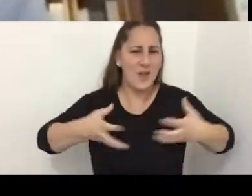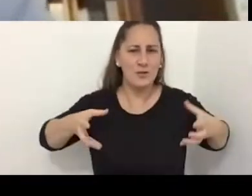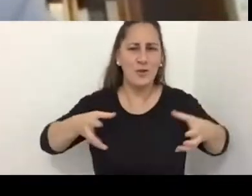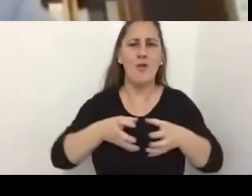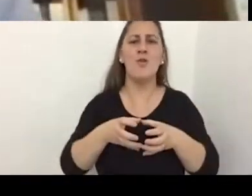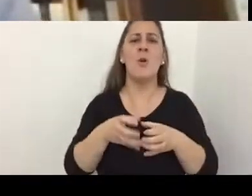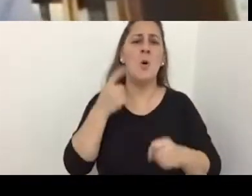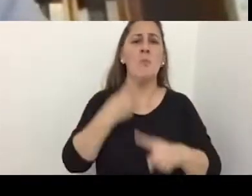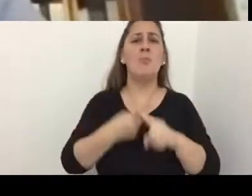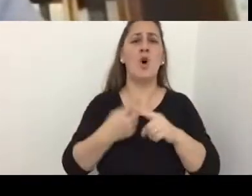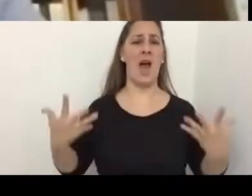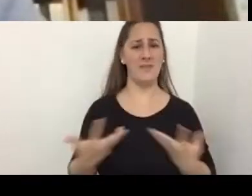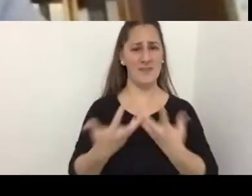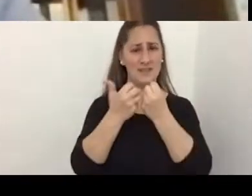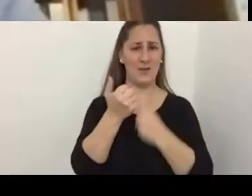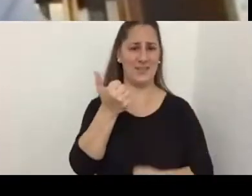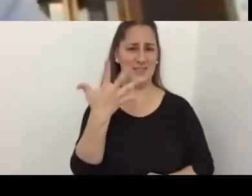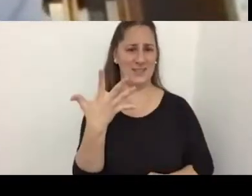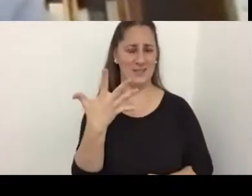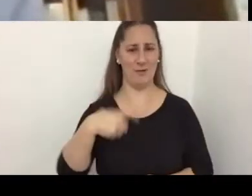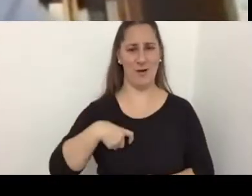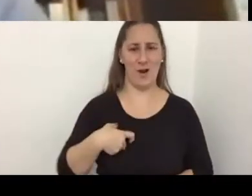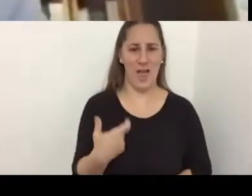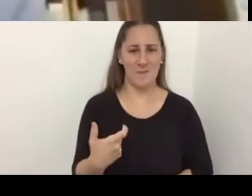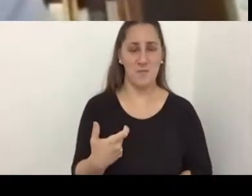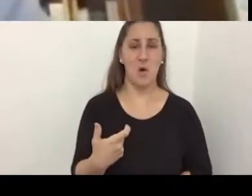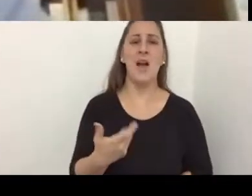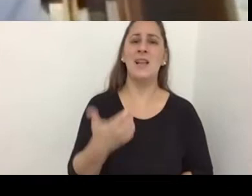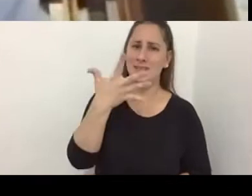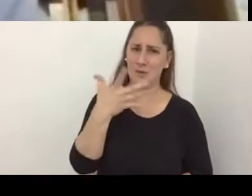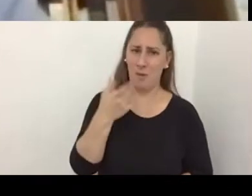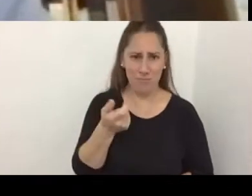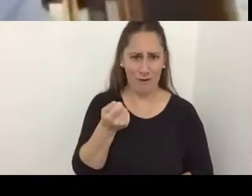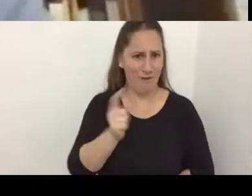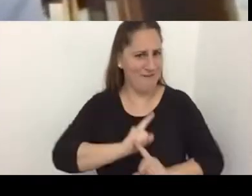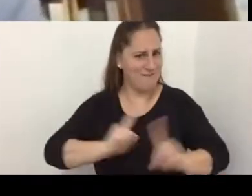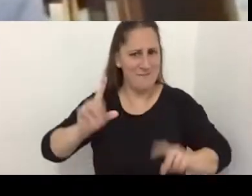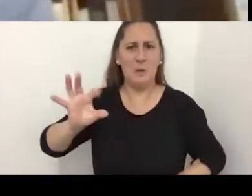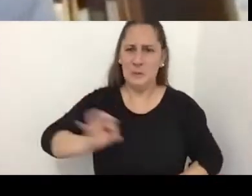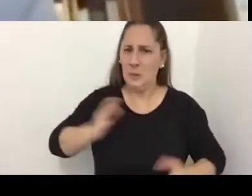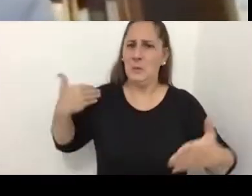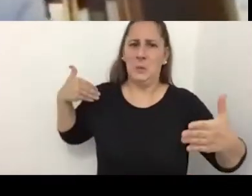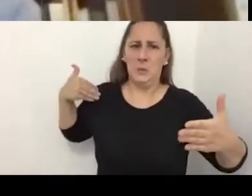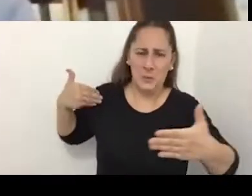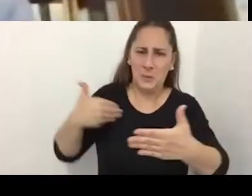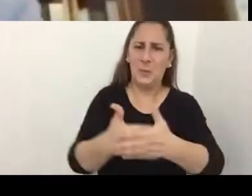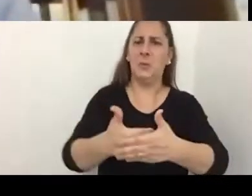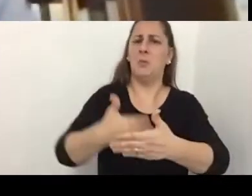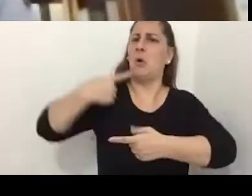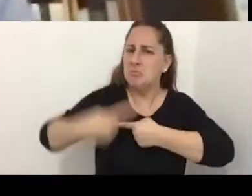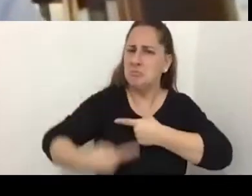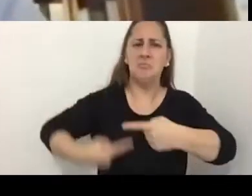por este aniversario, ¿no? Que no es poco, que implica una trayectoria, una continuidad en el